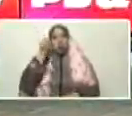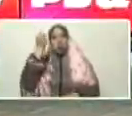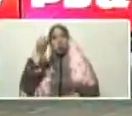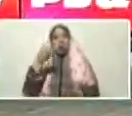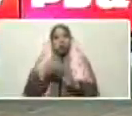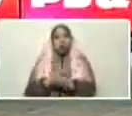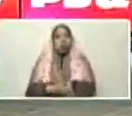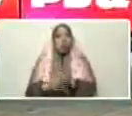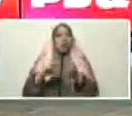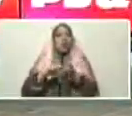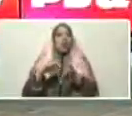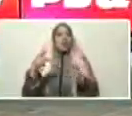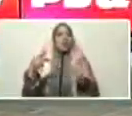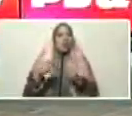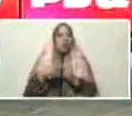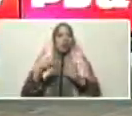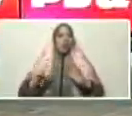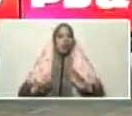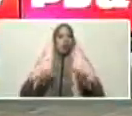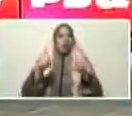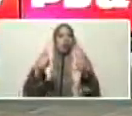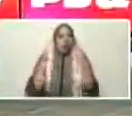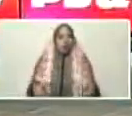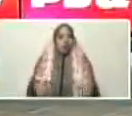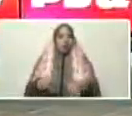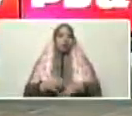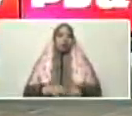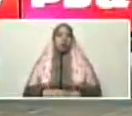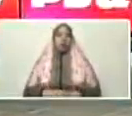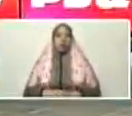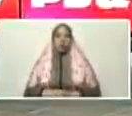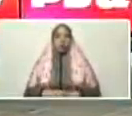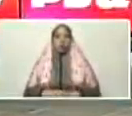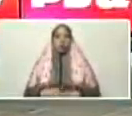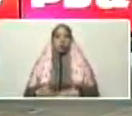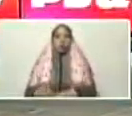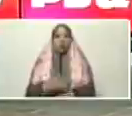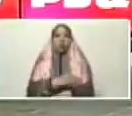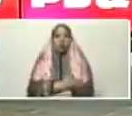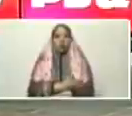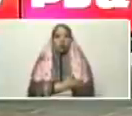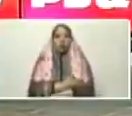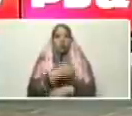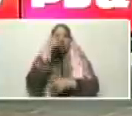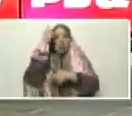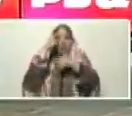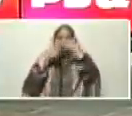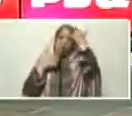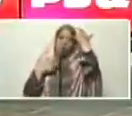y lo veían con estos ojos yo lo veía reyes reyes chávez